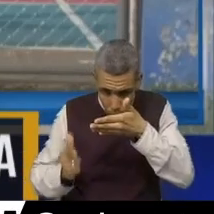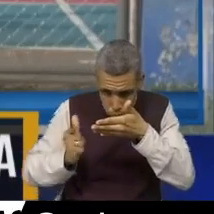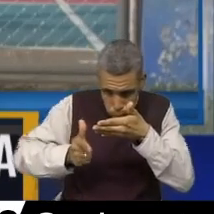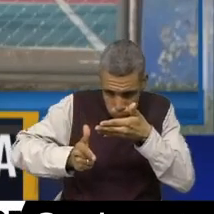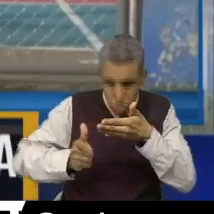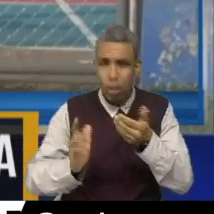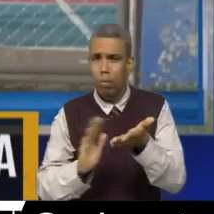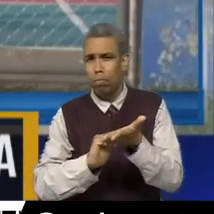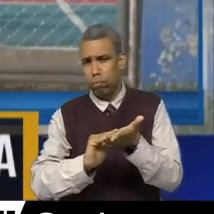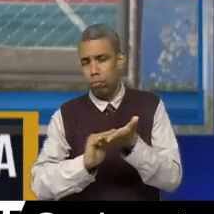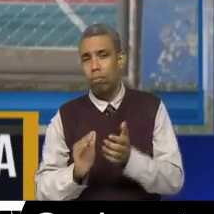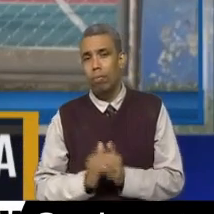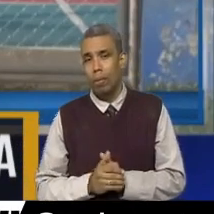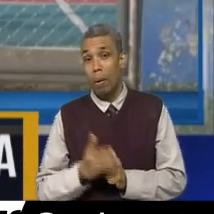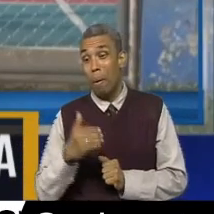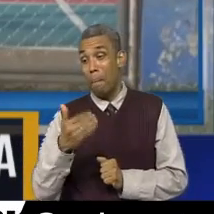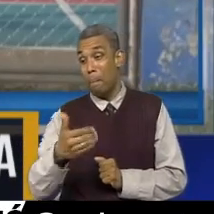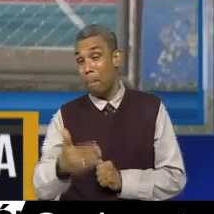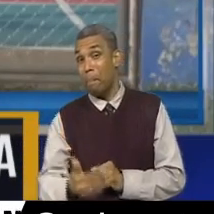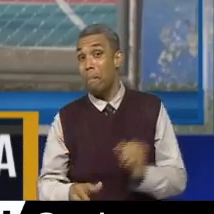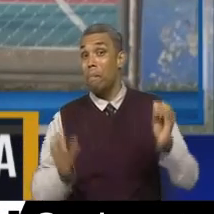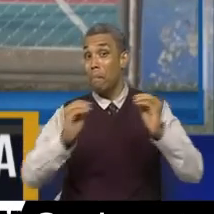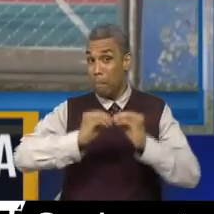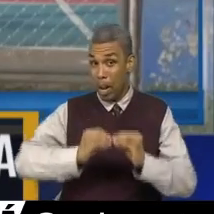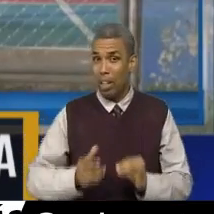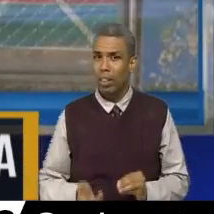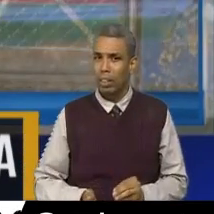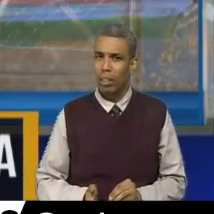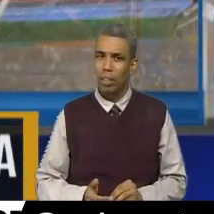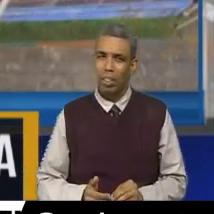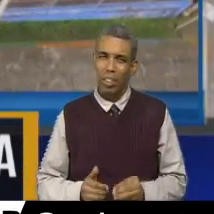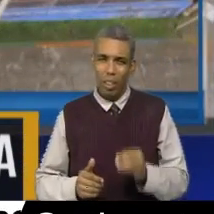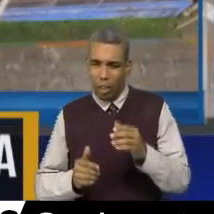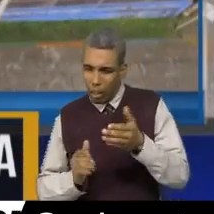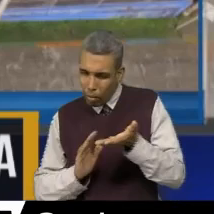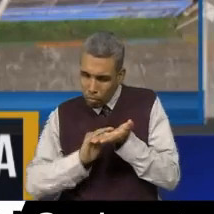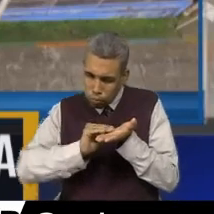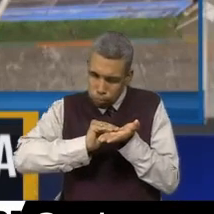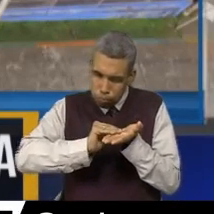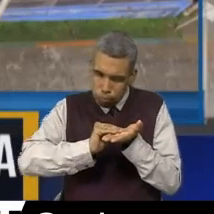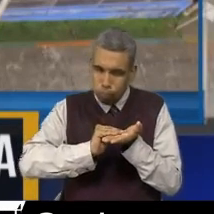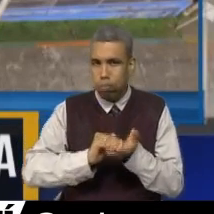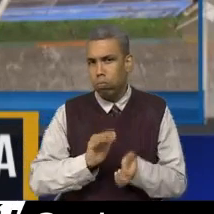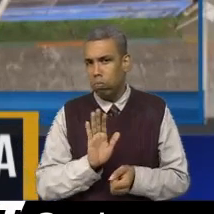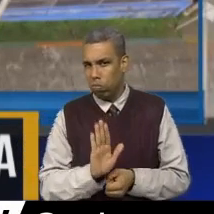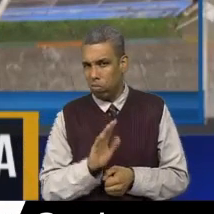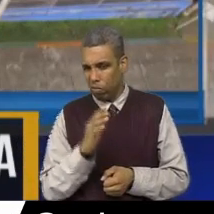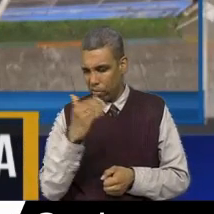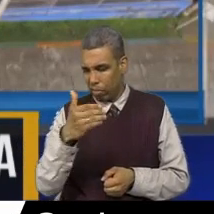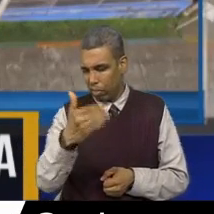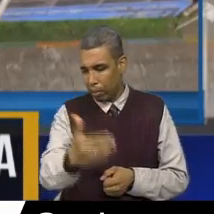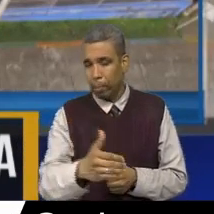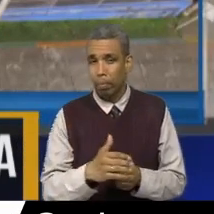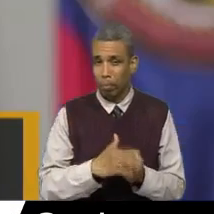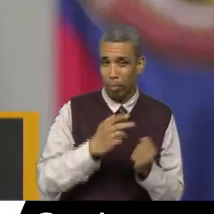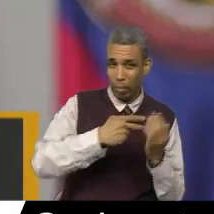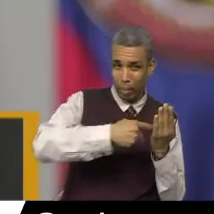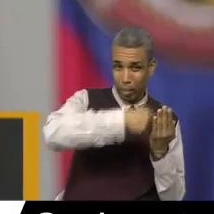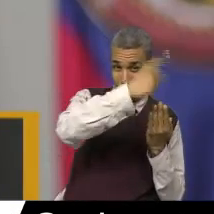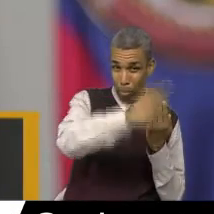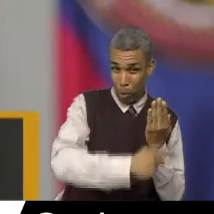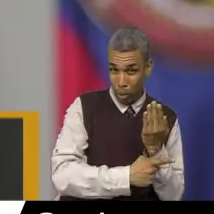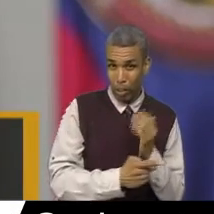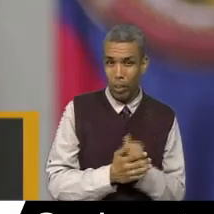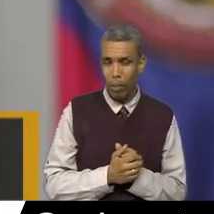polideportiva hay que hacerle un mantenimiento más general, más profundo, por eso está dentro de un proyecto que se realizó